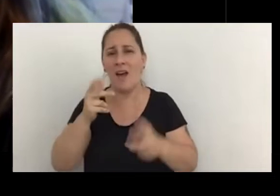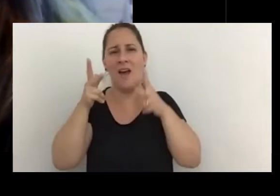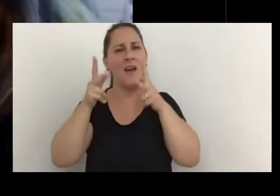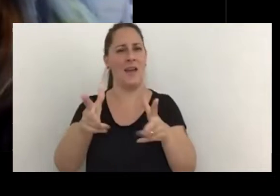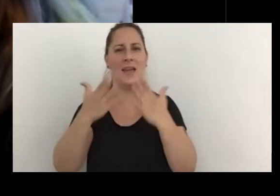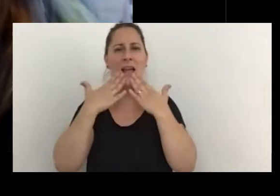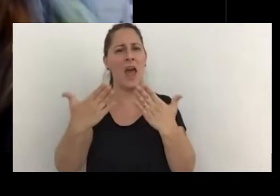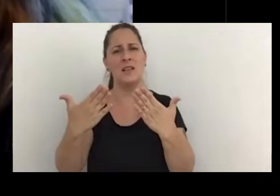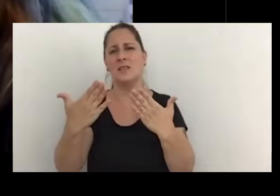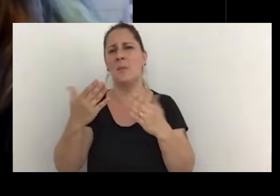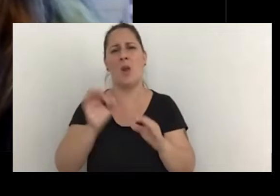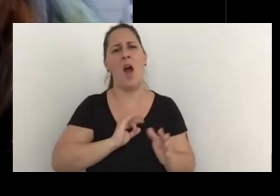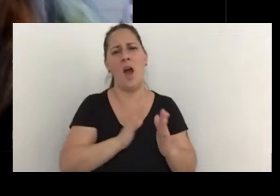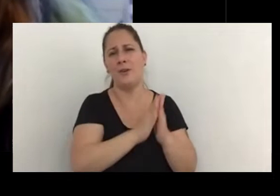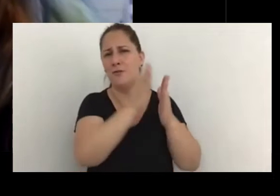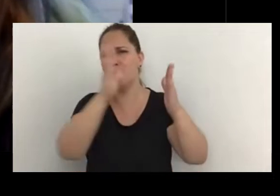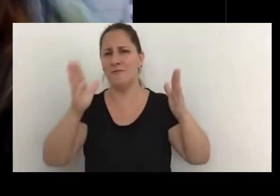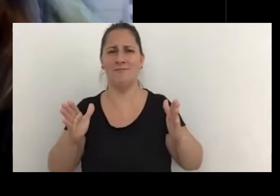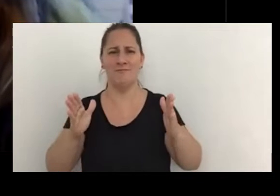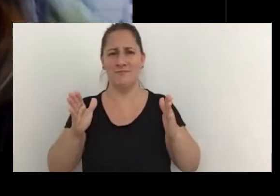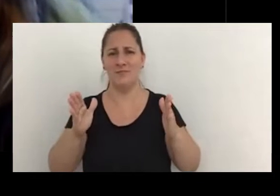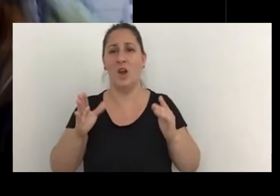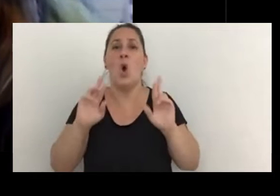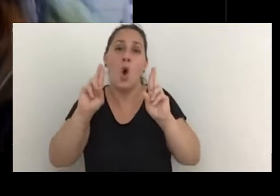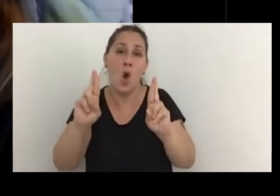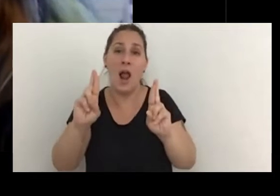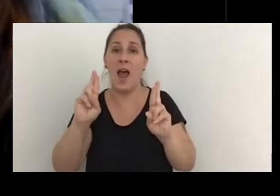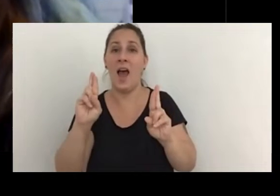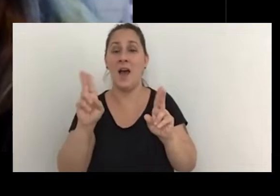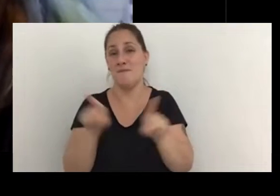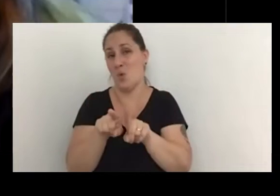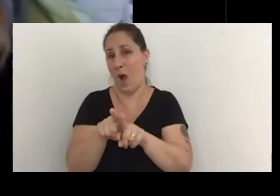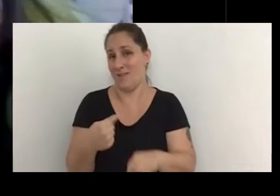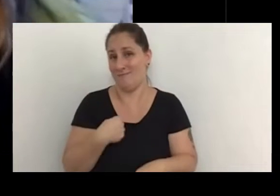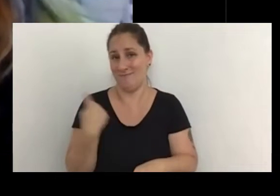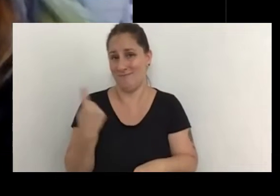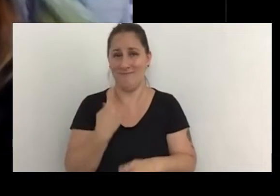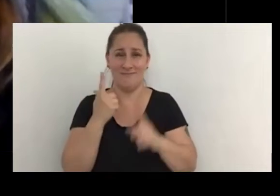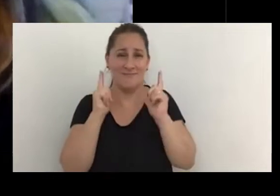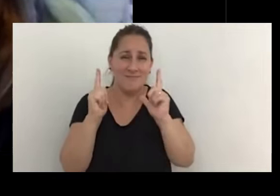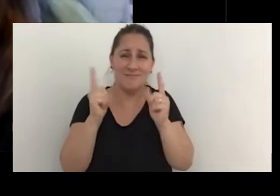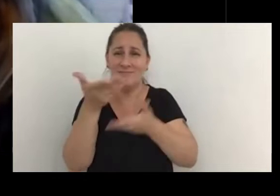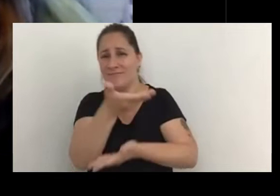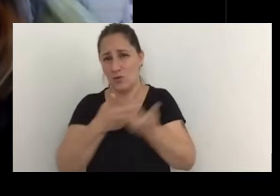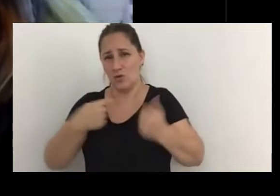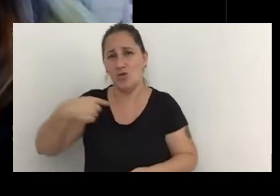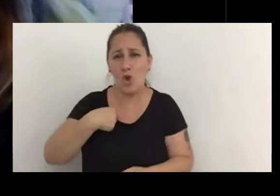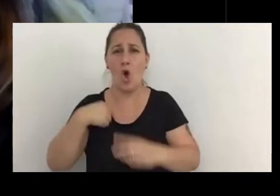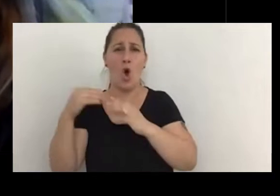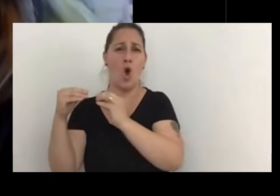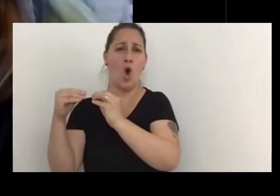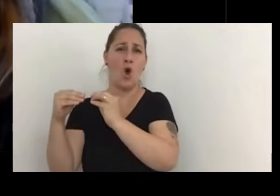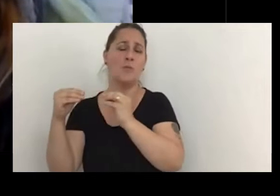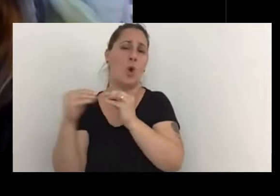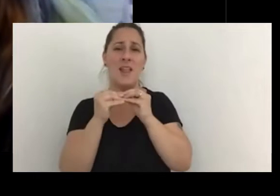acompañado todo este año. Ojalá que la hayas pasado también como la pasé yo y como la pasamos también los que integramos la Secretaría.